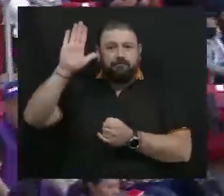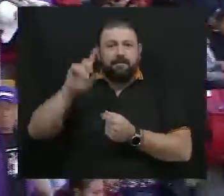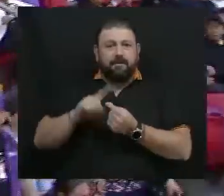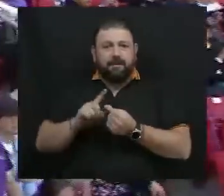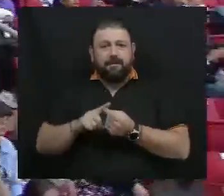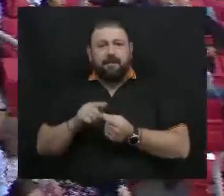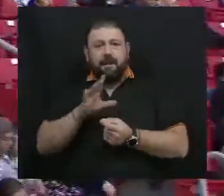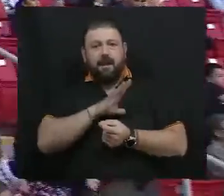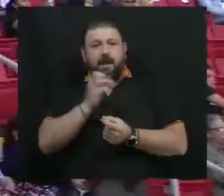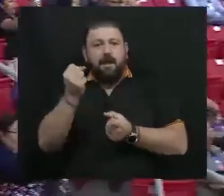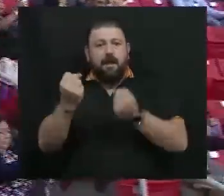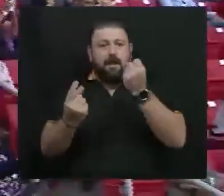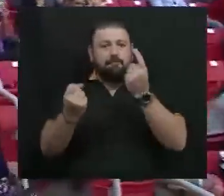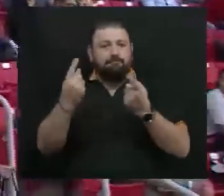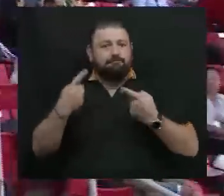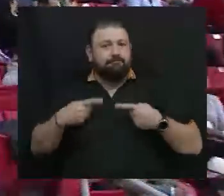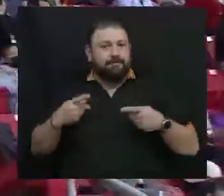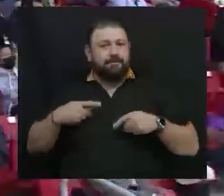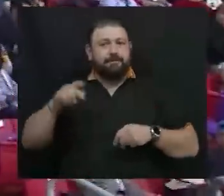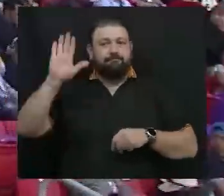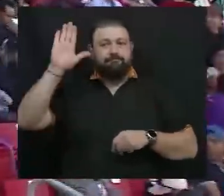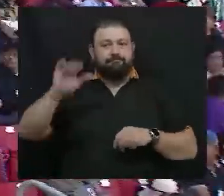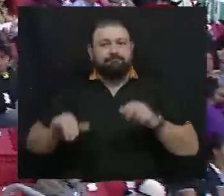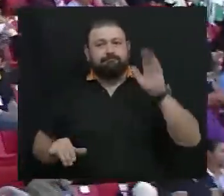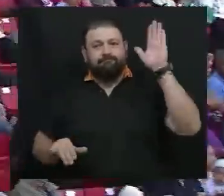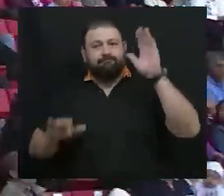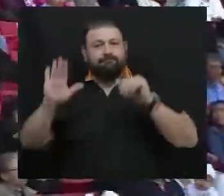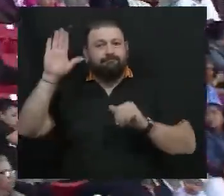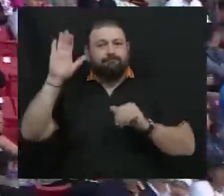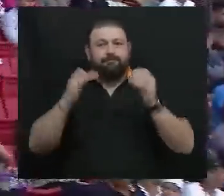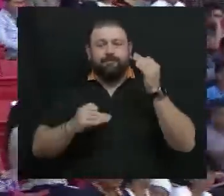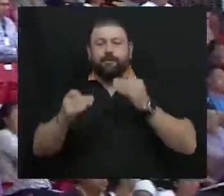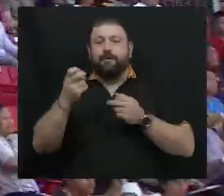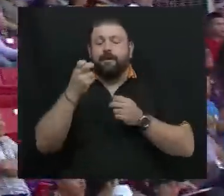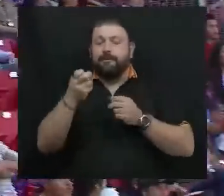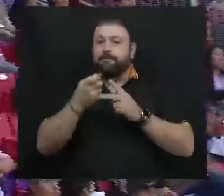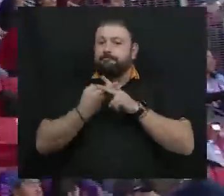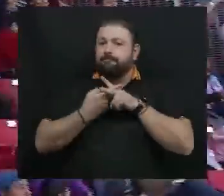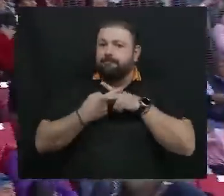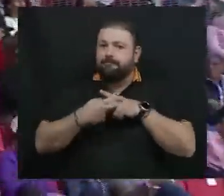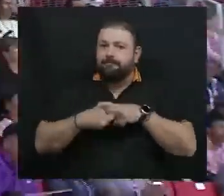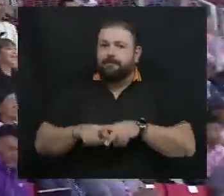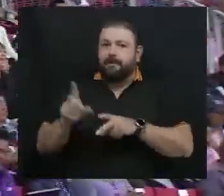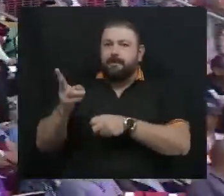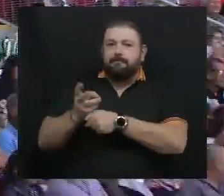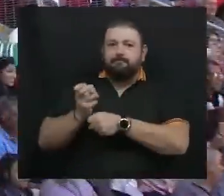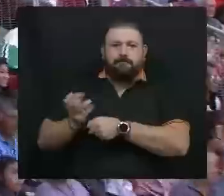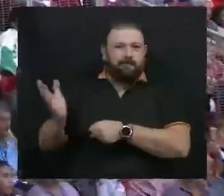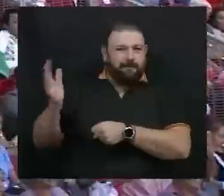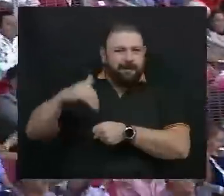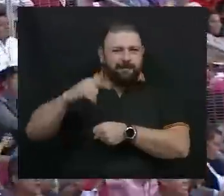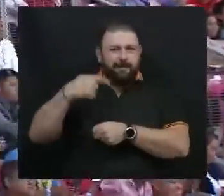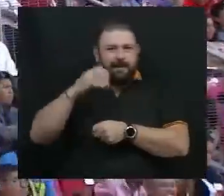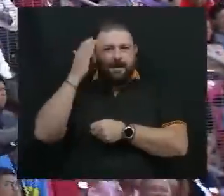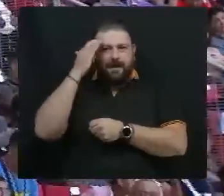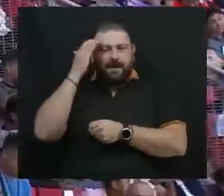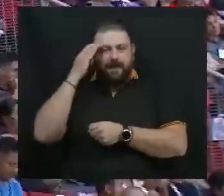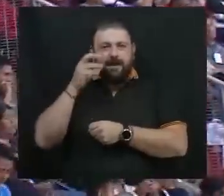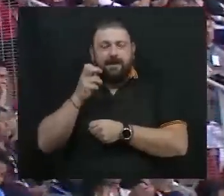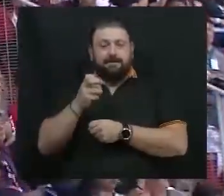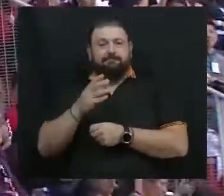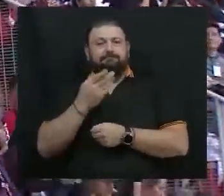uno, otro. A ver, el OmniView me ha servido. A ver. Listo. Bienvenidos,